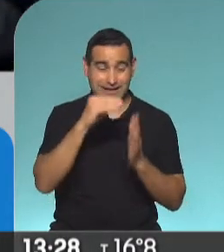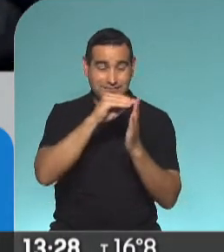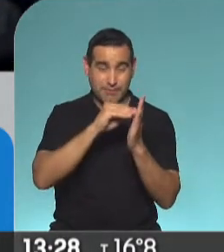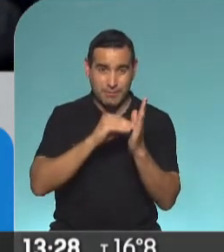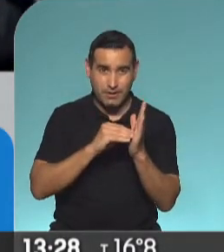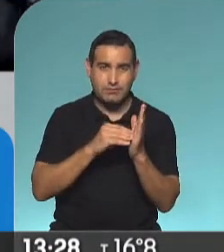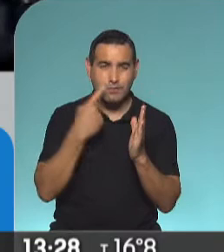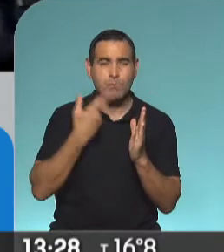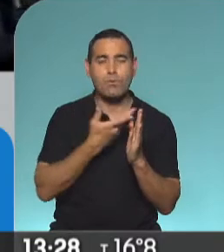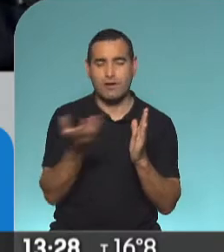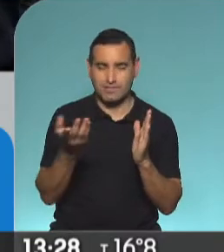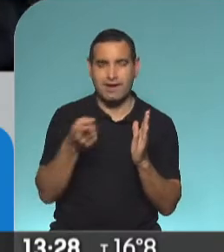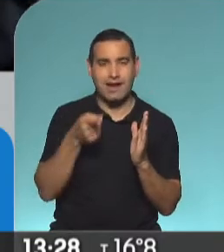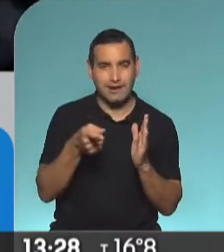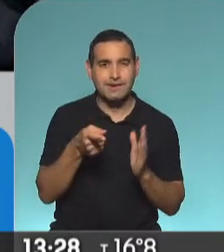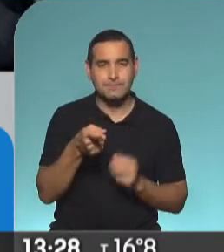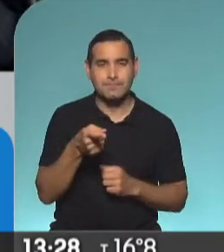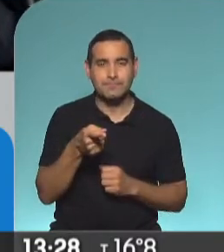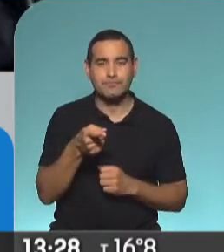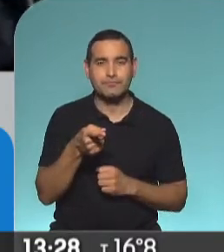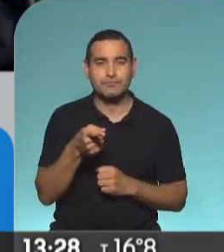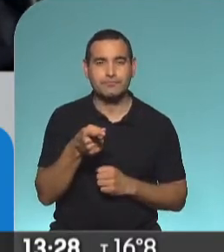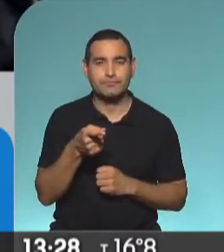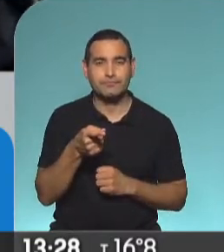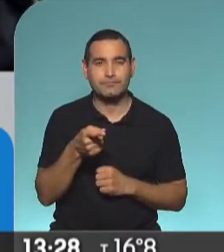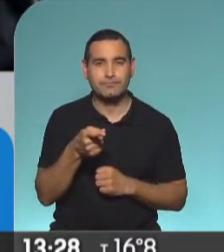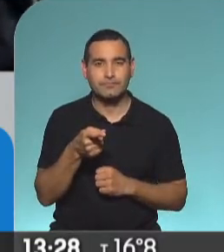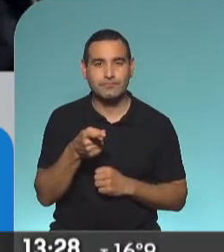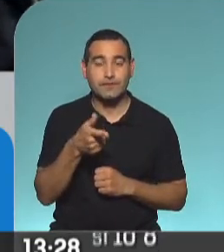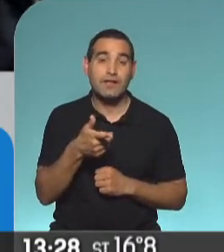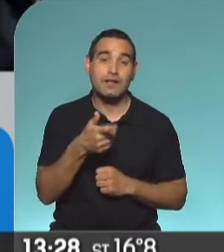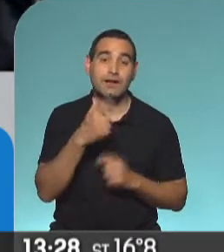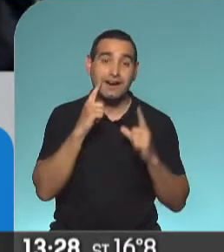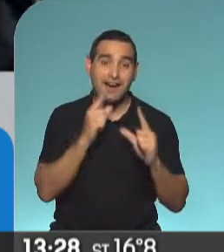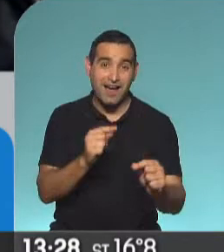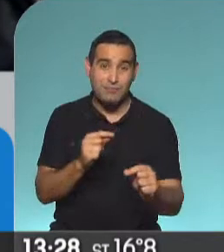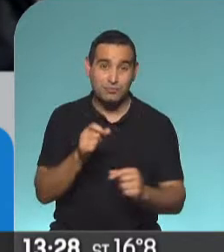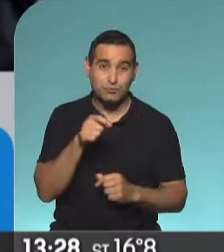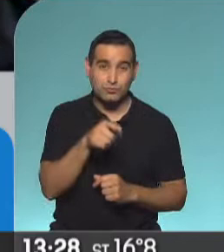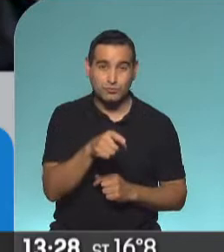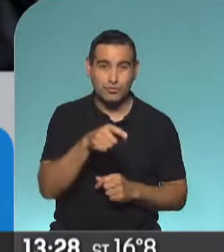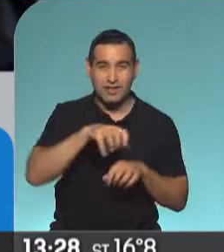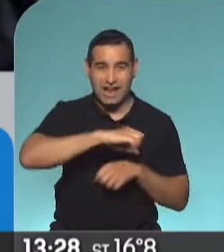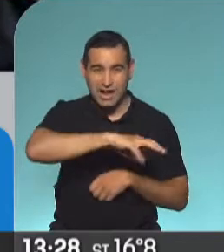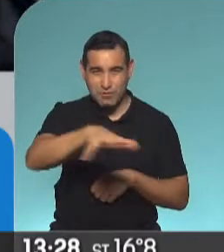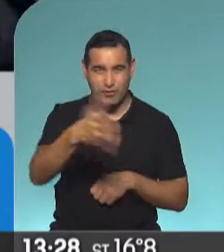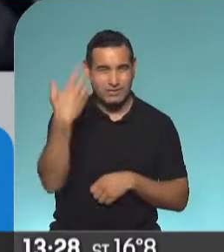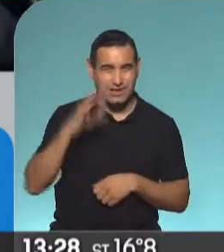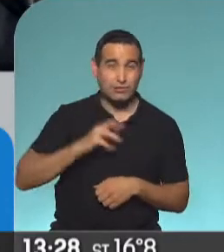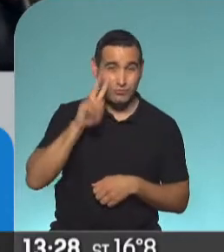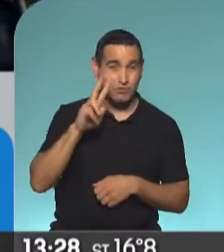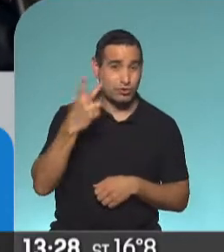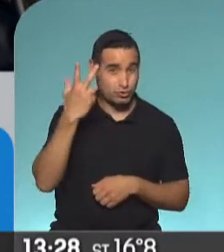describe deja demostrado que detrás del reclamo de las entidades agropecuarias en el 2008